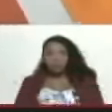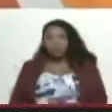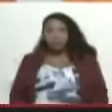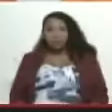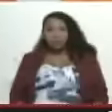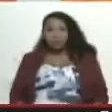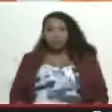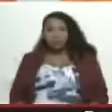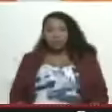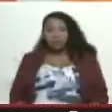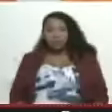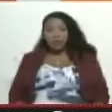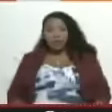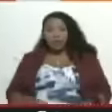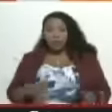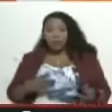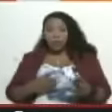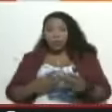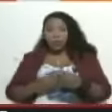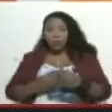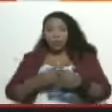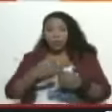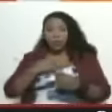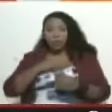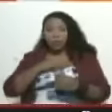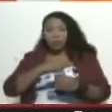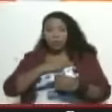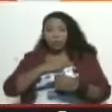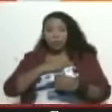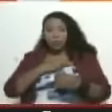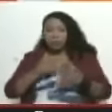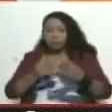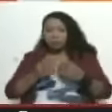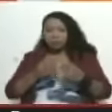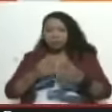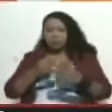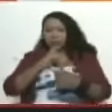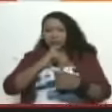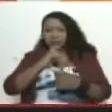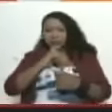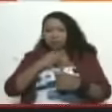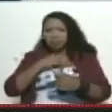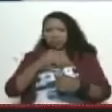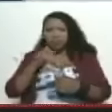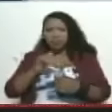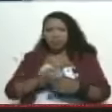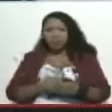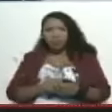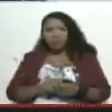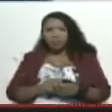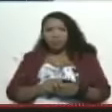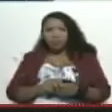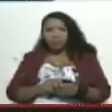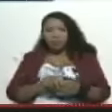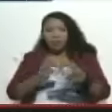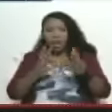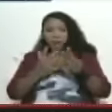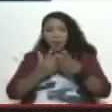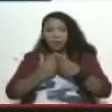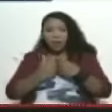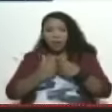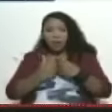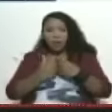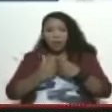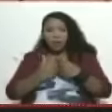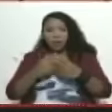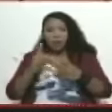y están con nosotros. A pesar de todas las dificultades que podamos tener, vamos a seguir creciendo. El administrador solidario de